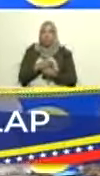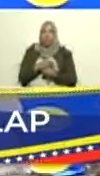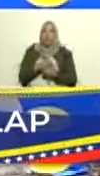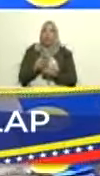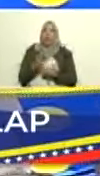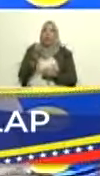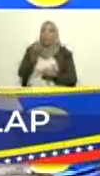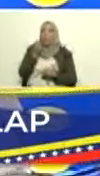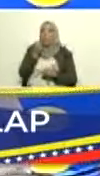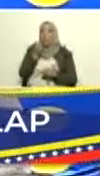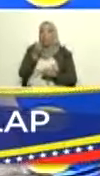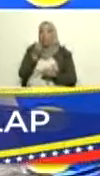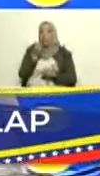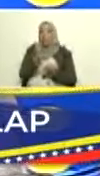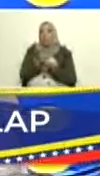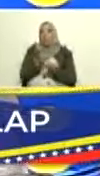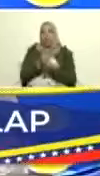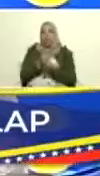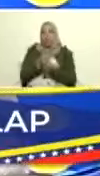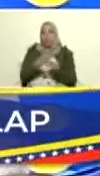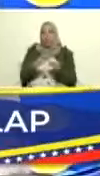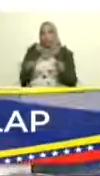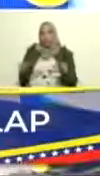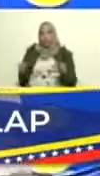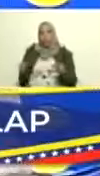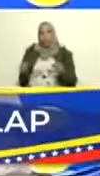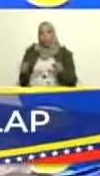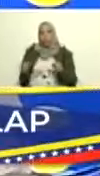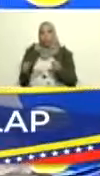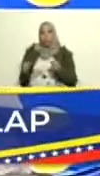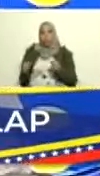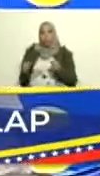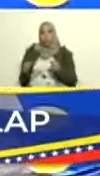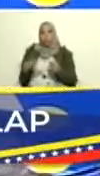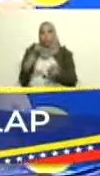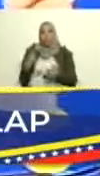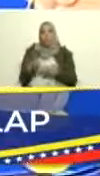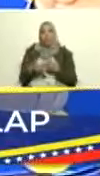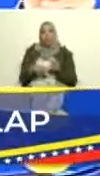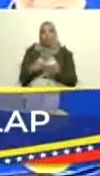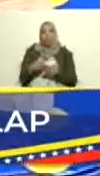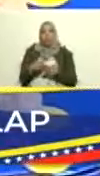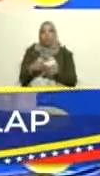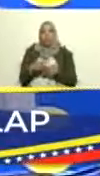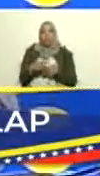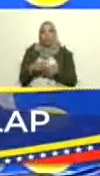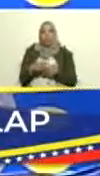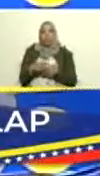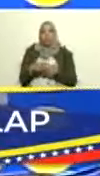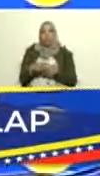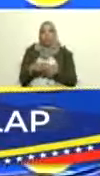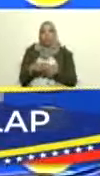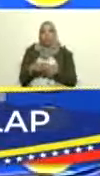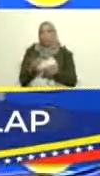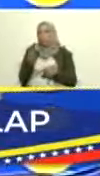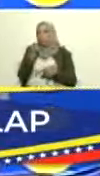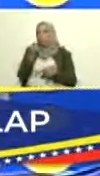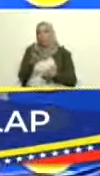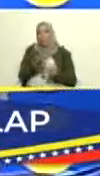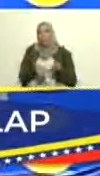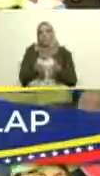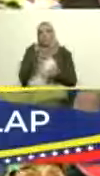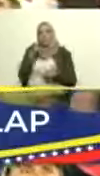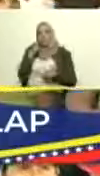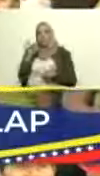Agrovenezuela, la del trabuco familiar, el trabuco productivo, que son esas bolsas con implementos que